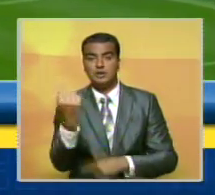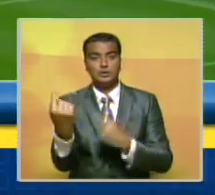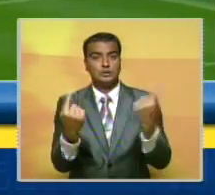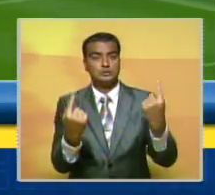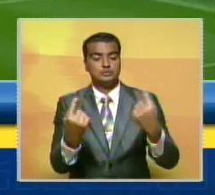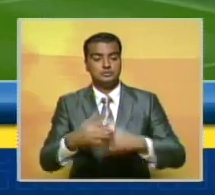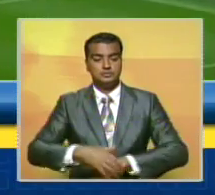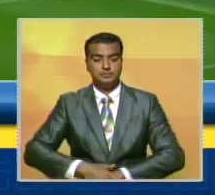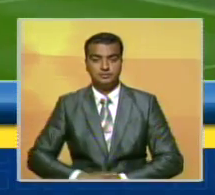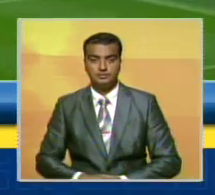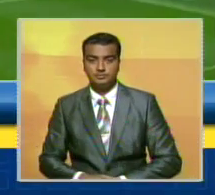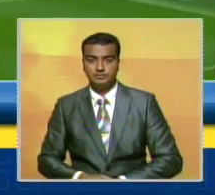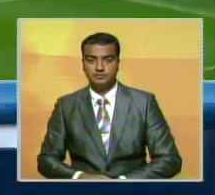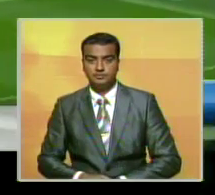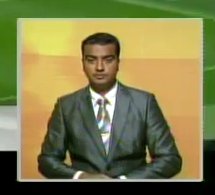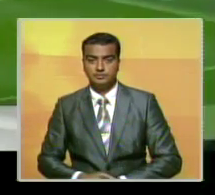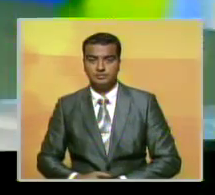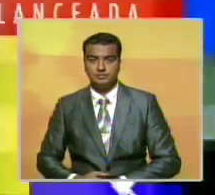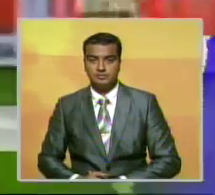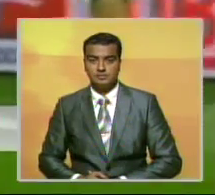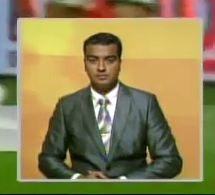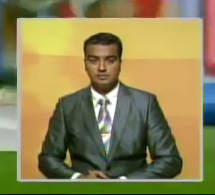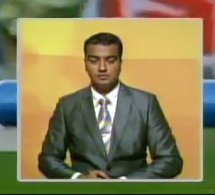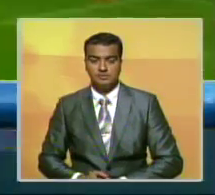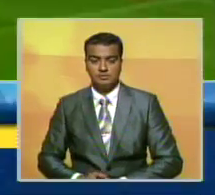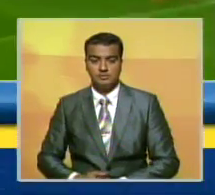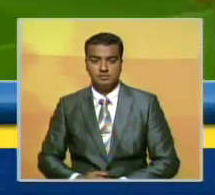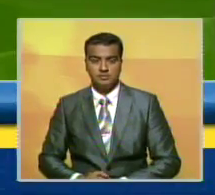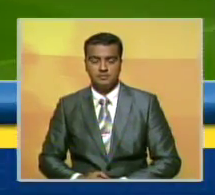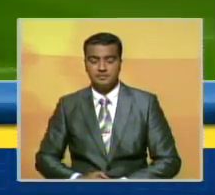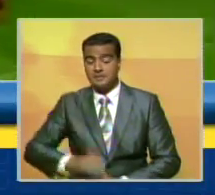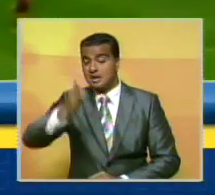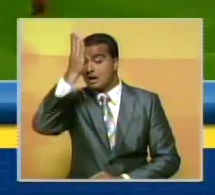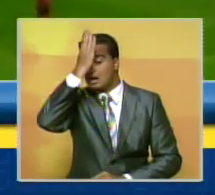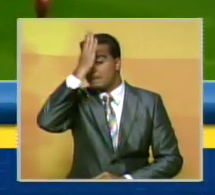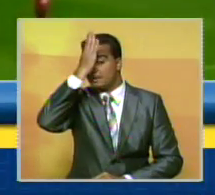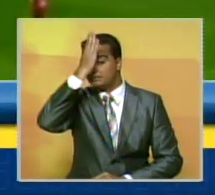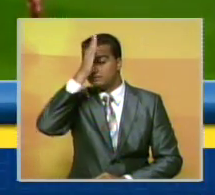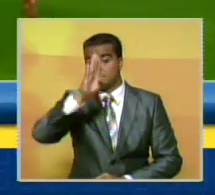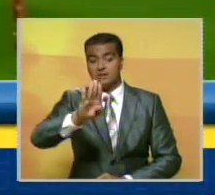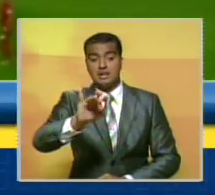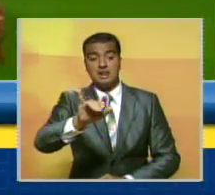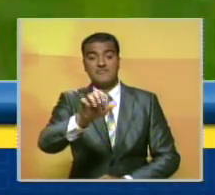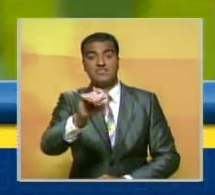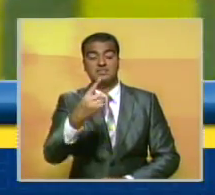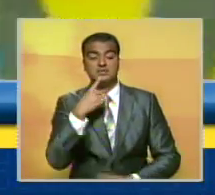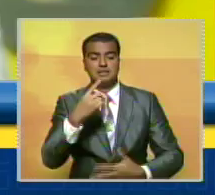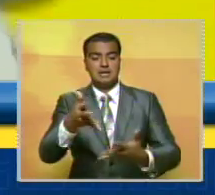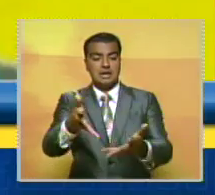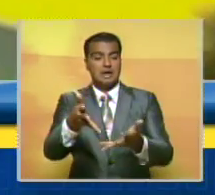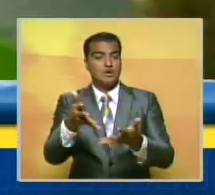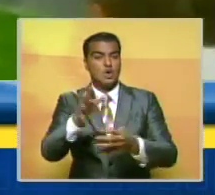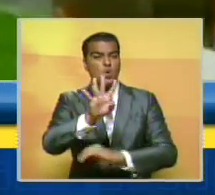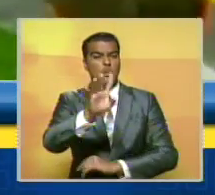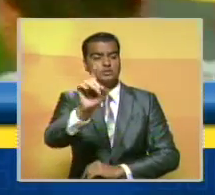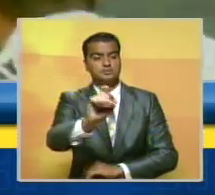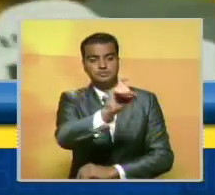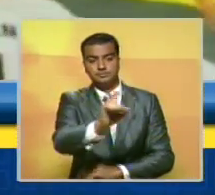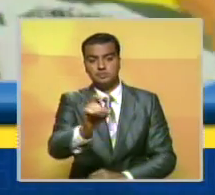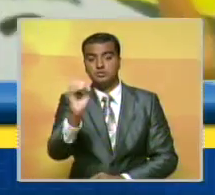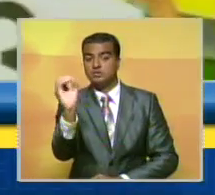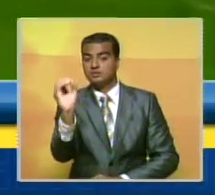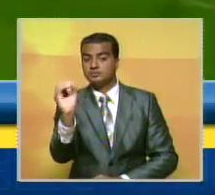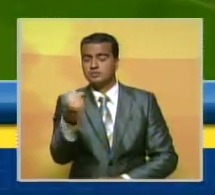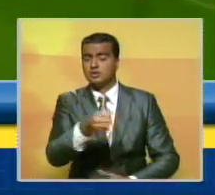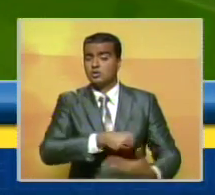a los 51. Nos vamos a Alemania. El Bayern de Múnich continúa indetenido en la Bundesliga. Goleó al Hannover 4-0.